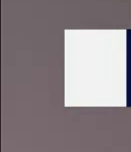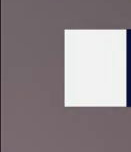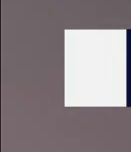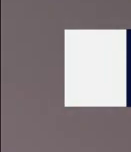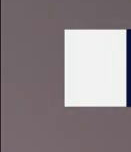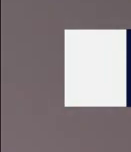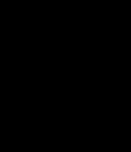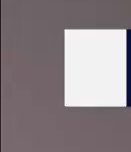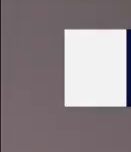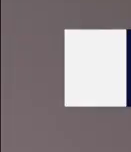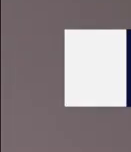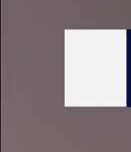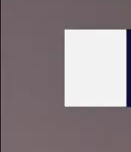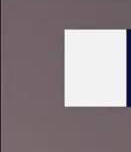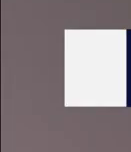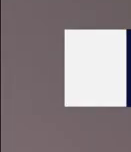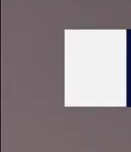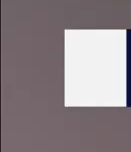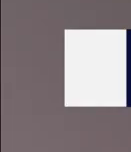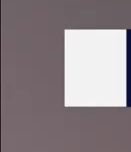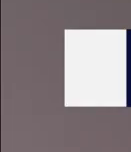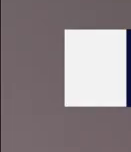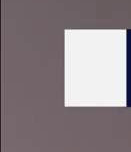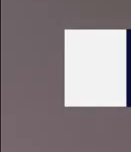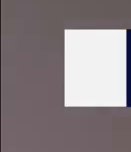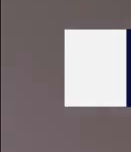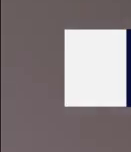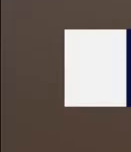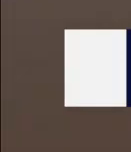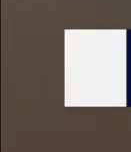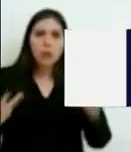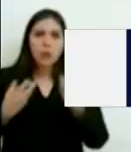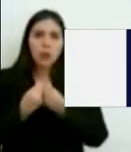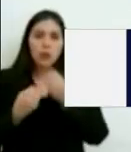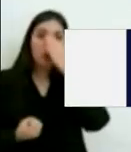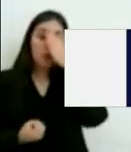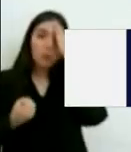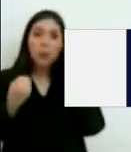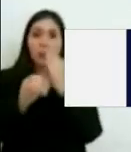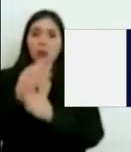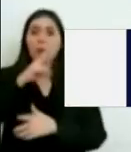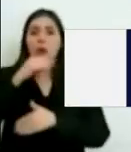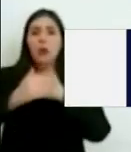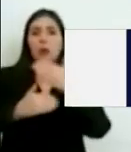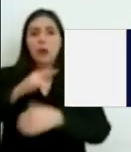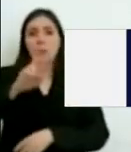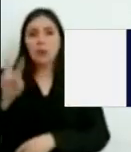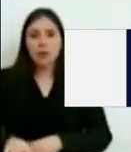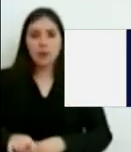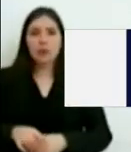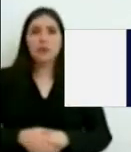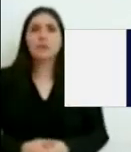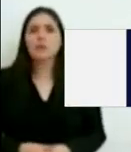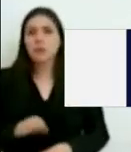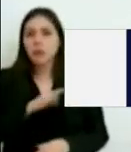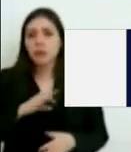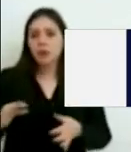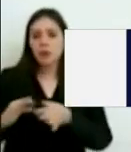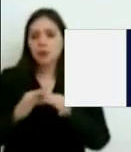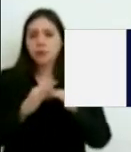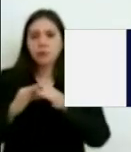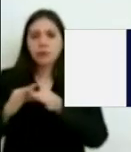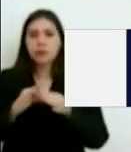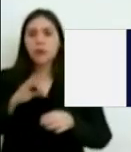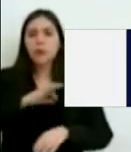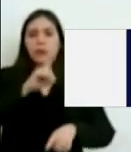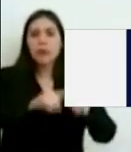se sumó a la sesión del pleno. Una nueva y mejor. Que podamos ir de la mano para